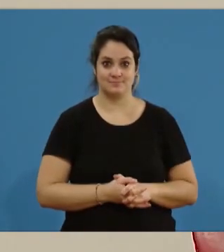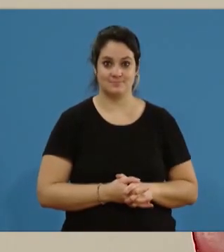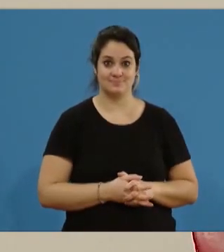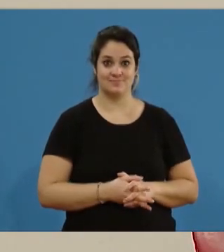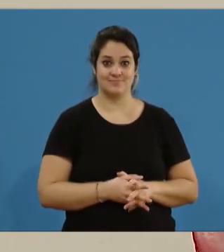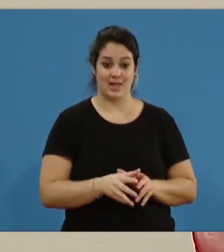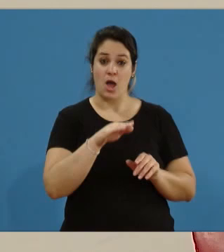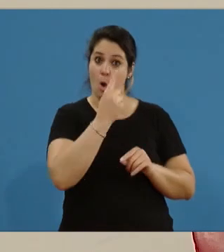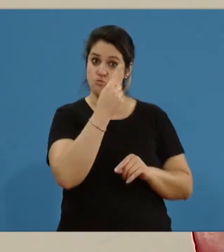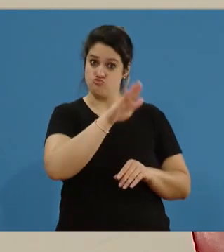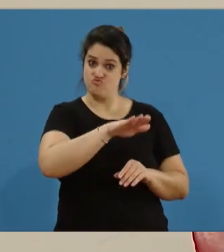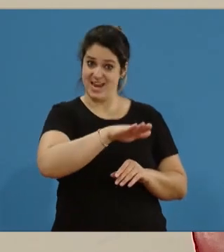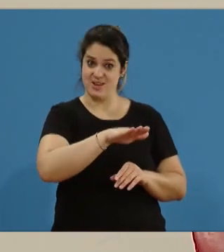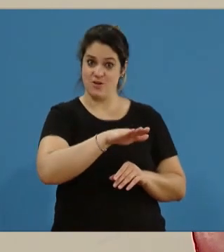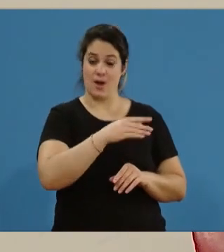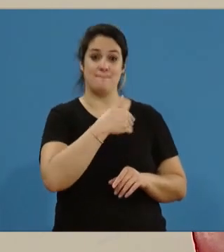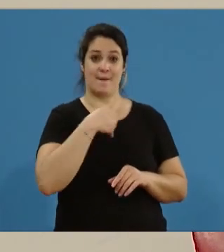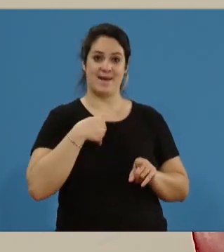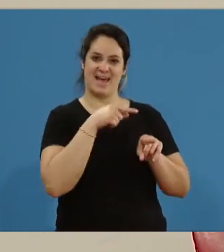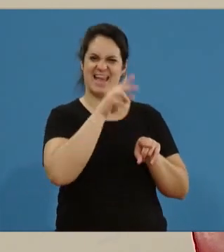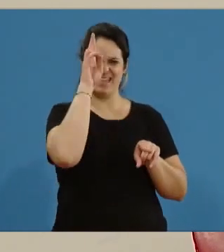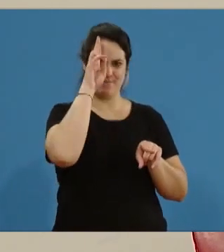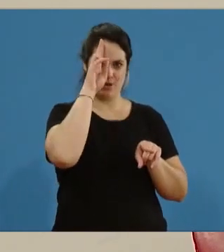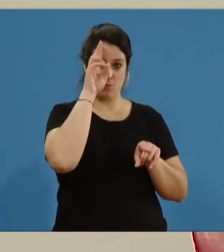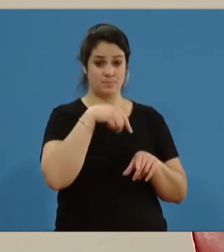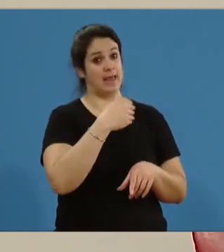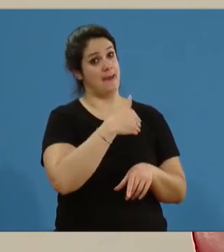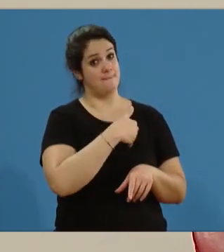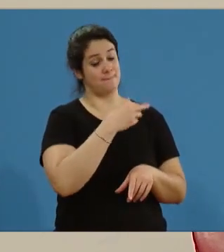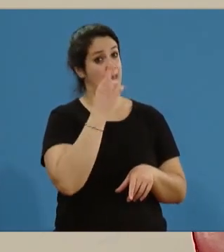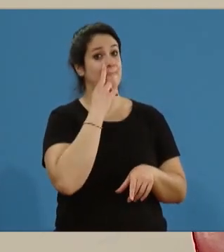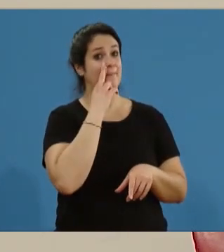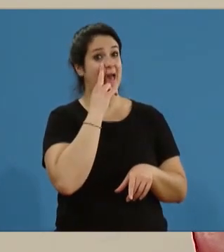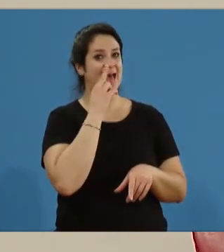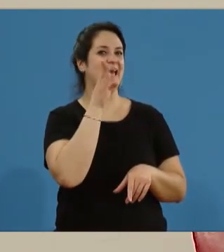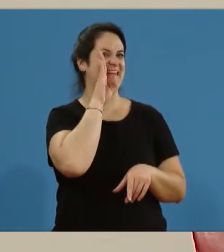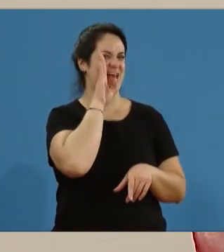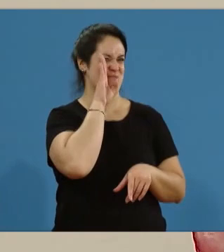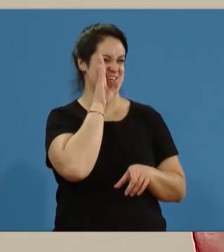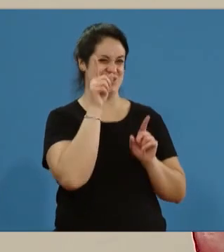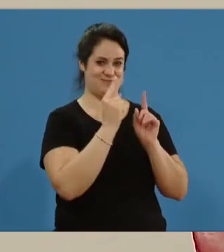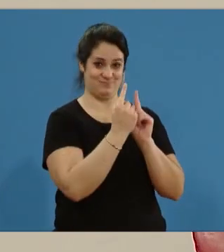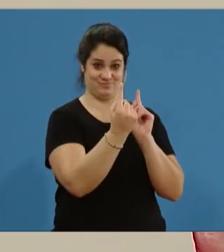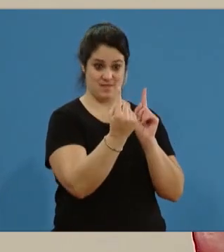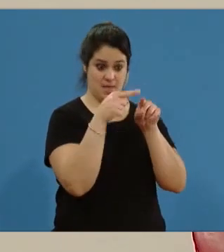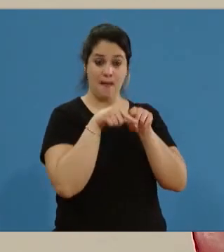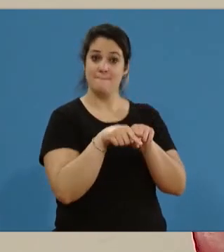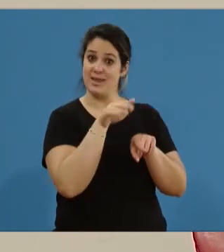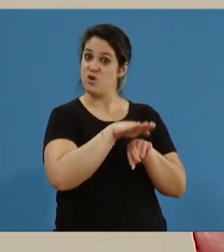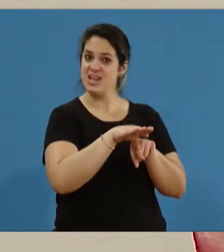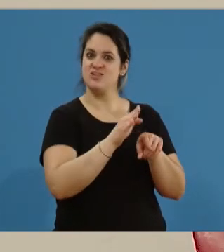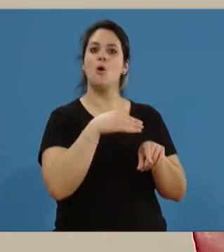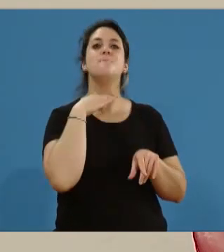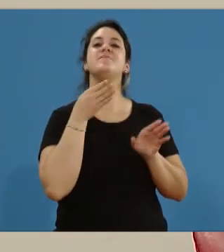La mamá de Joshua es peruana. El papá es estadounidense. Y él nació en